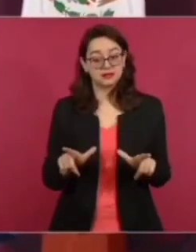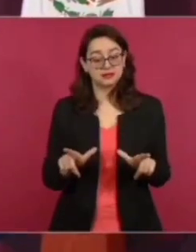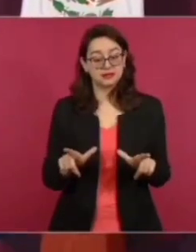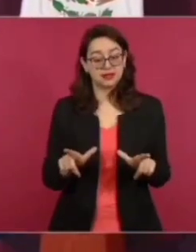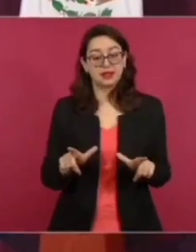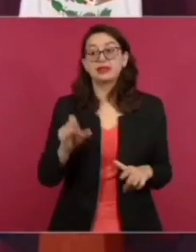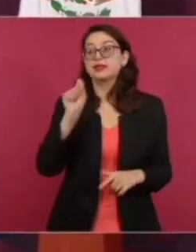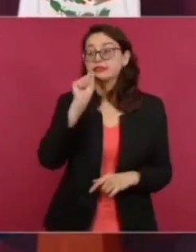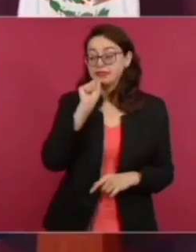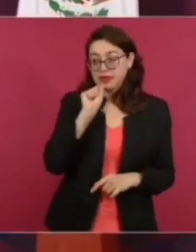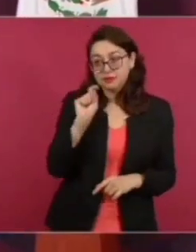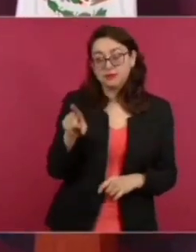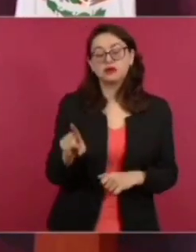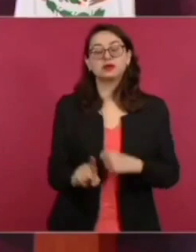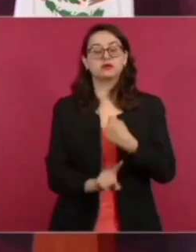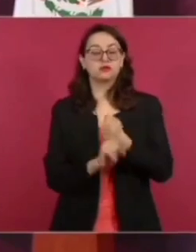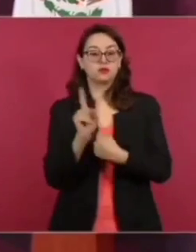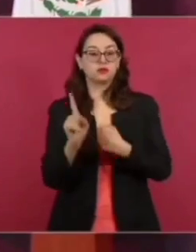porque